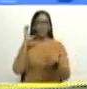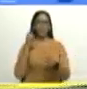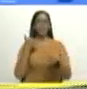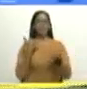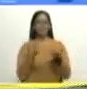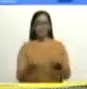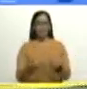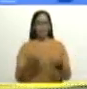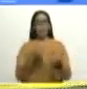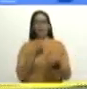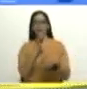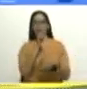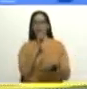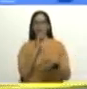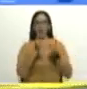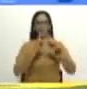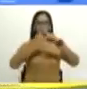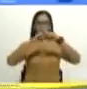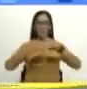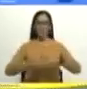aquí importantes.